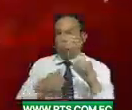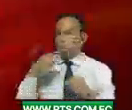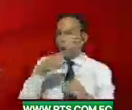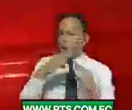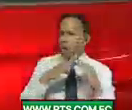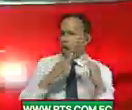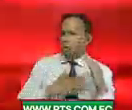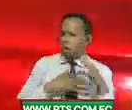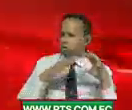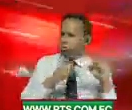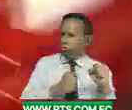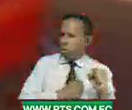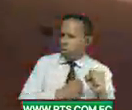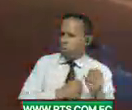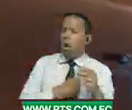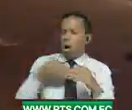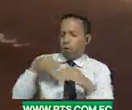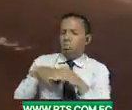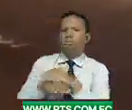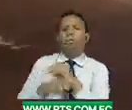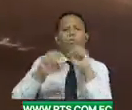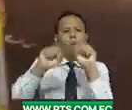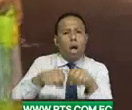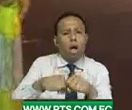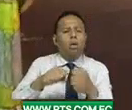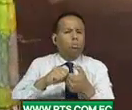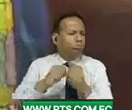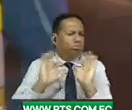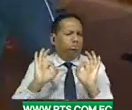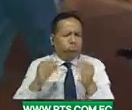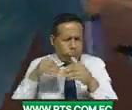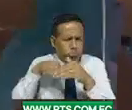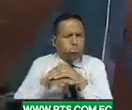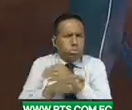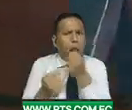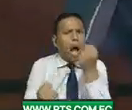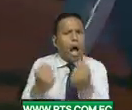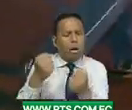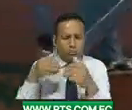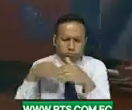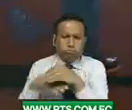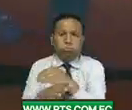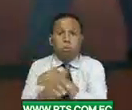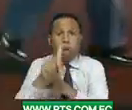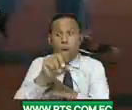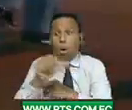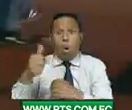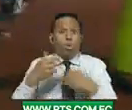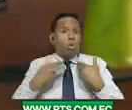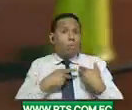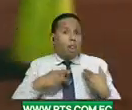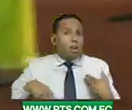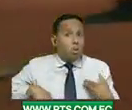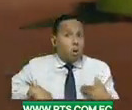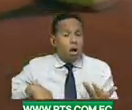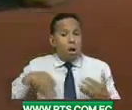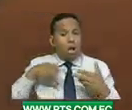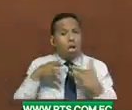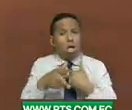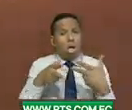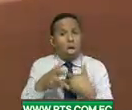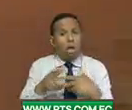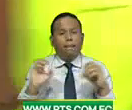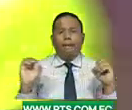viven cerca al estadio, ellos no tienen ningún problema en ingresar mientras tengan su salvoconducto. Para darnos más información de qué